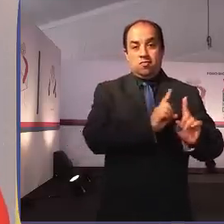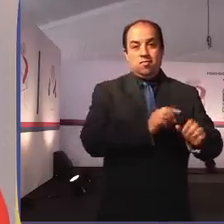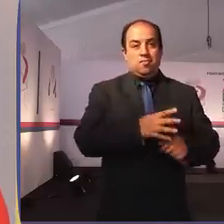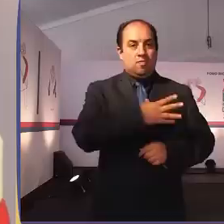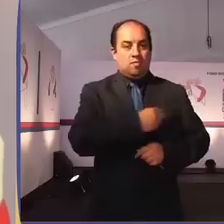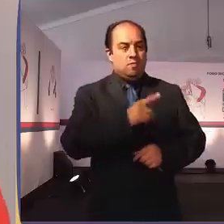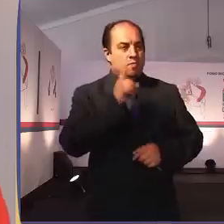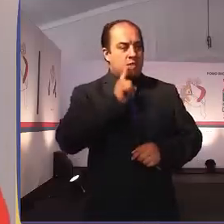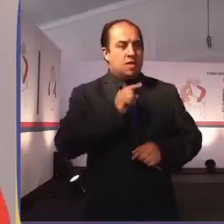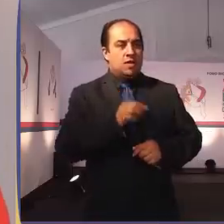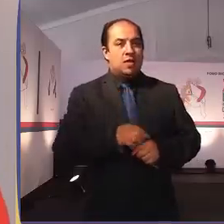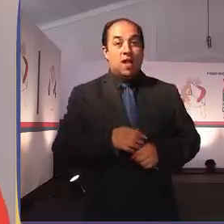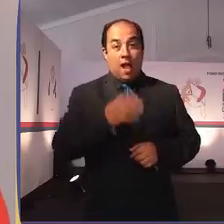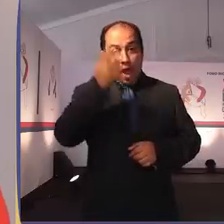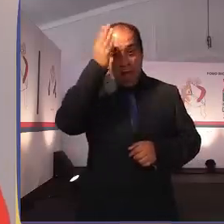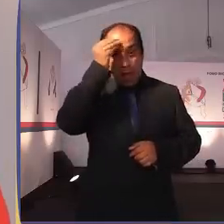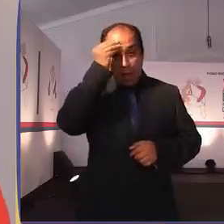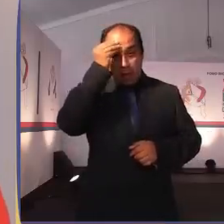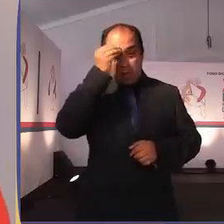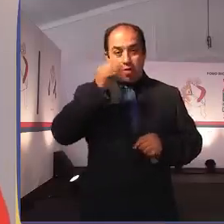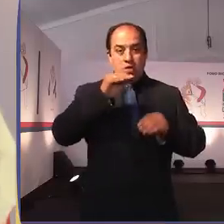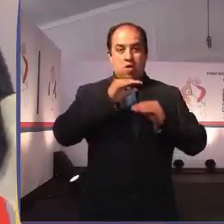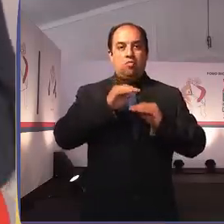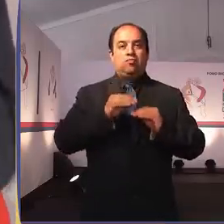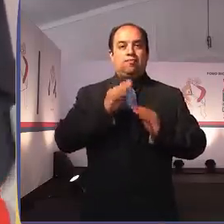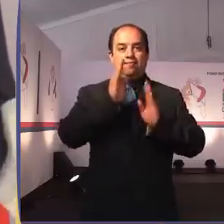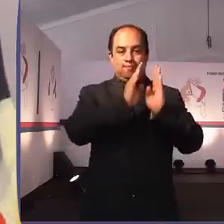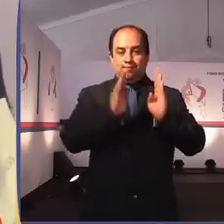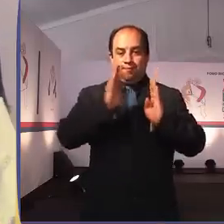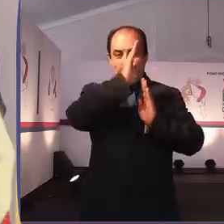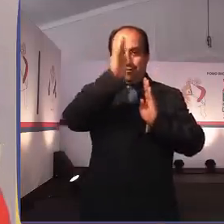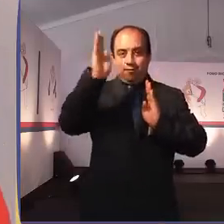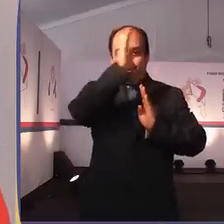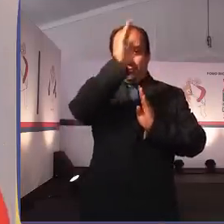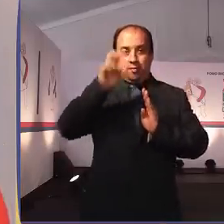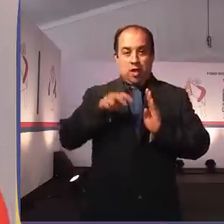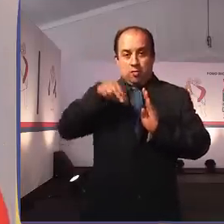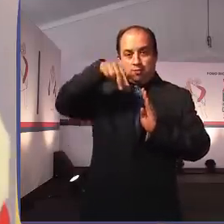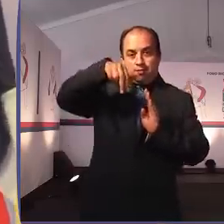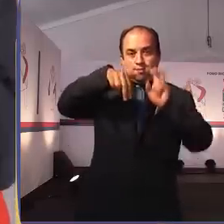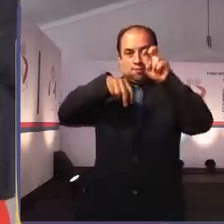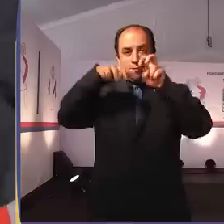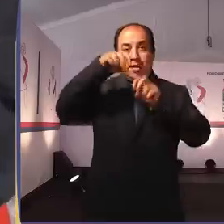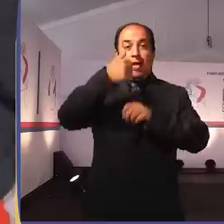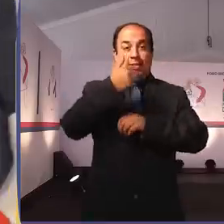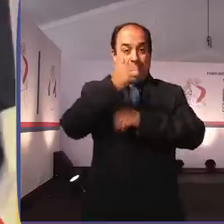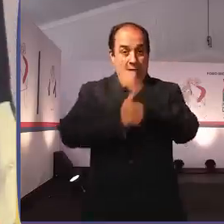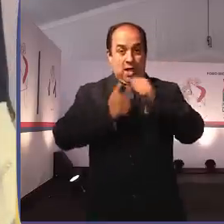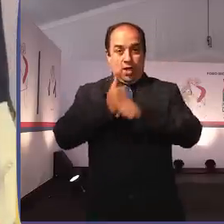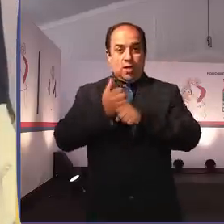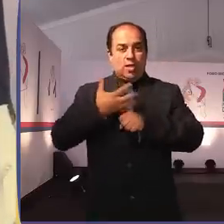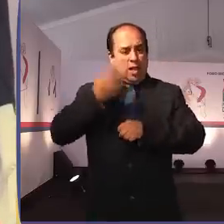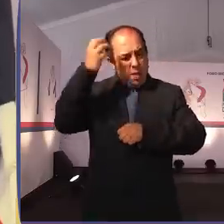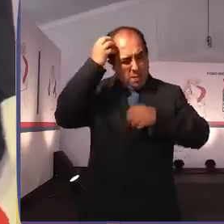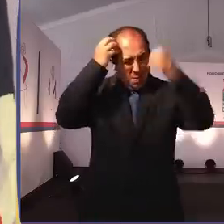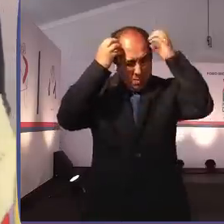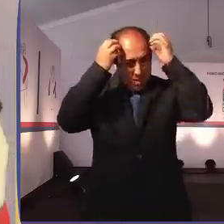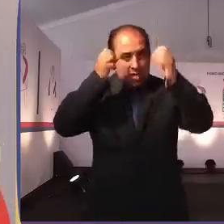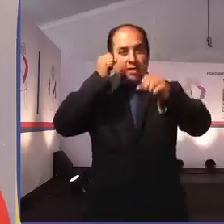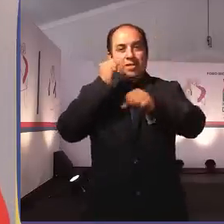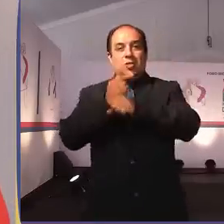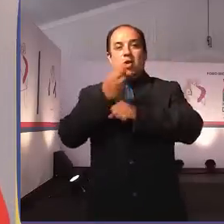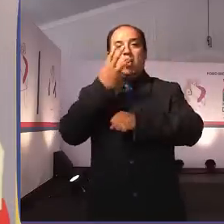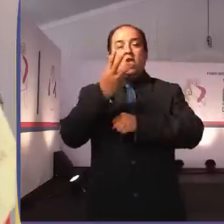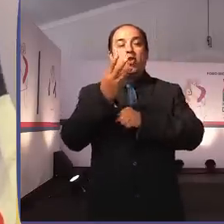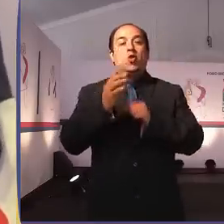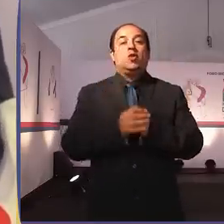hija aprendió a escalar libreros a los 6 años, andaba todo el día con chipotes, encontró los 3 mosqueteros hasta arriba y se